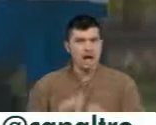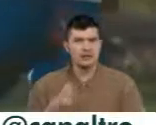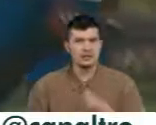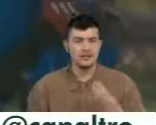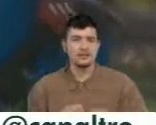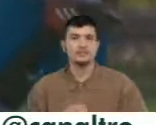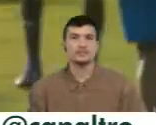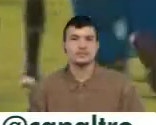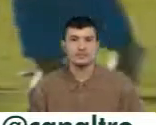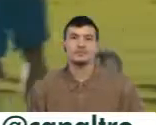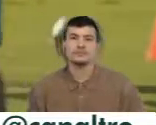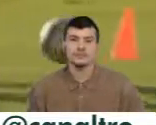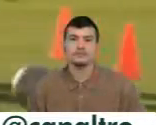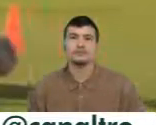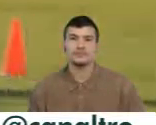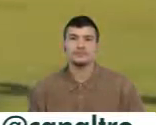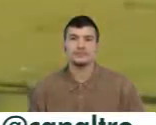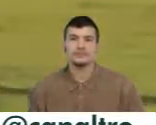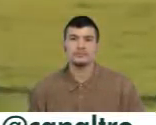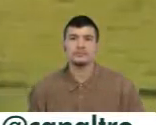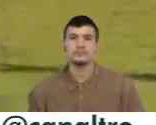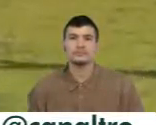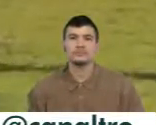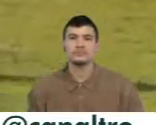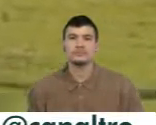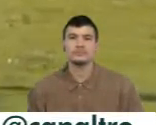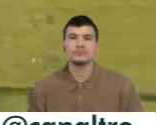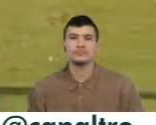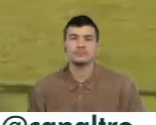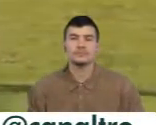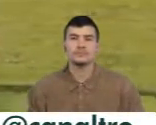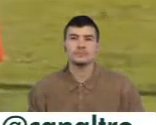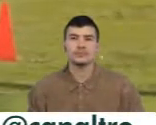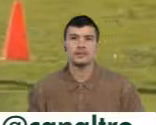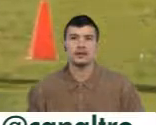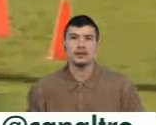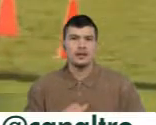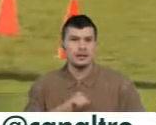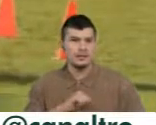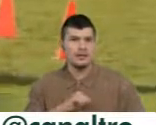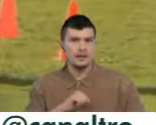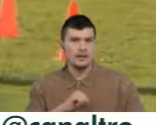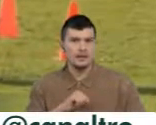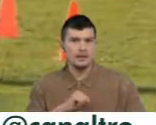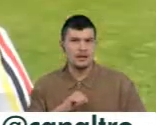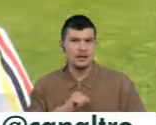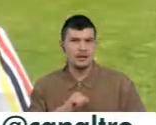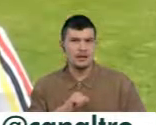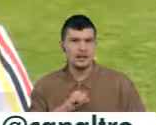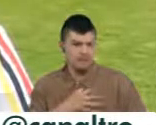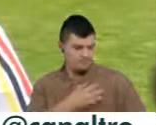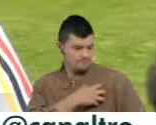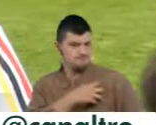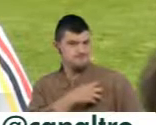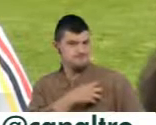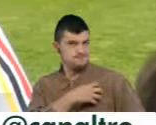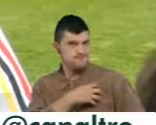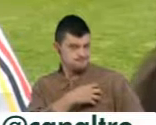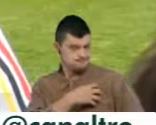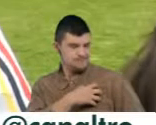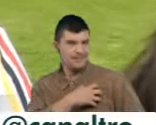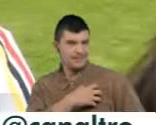yo sé que entrará y hará los moldes y tener ese escudo en el